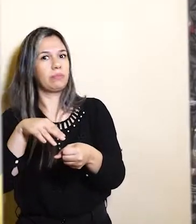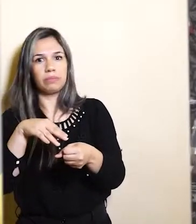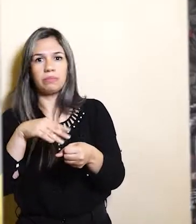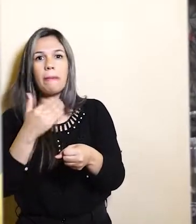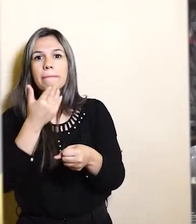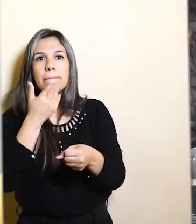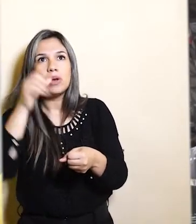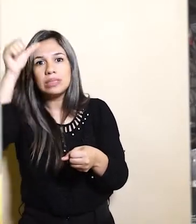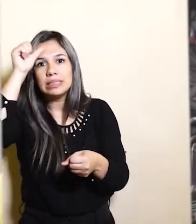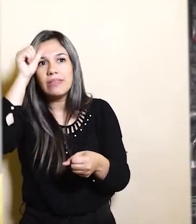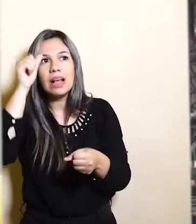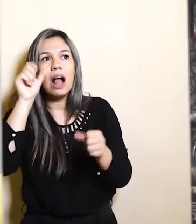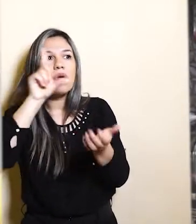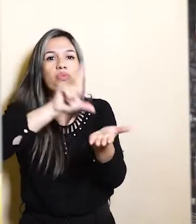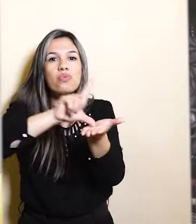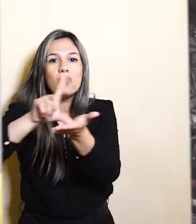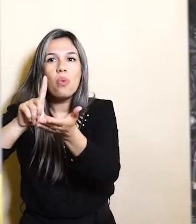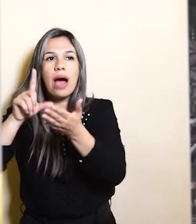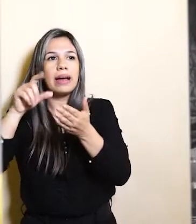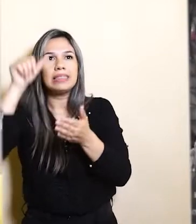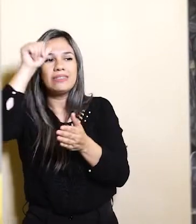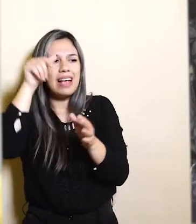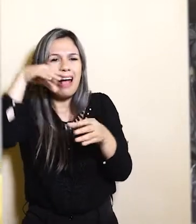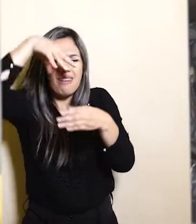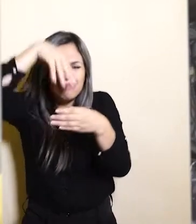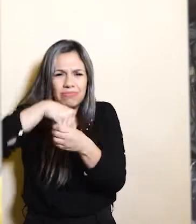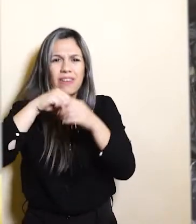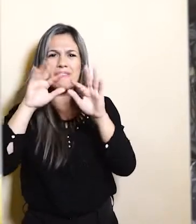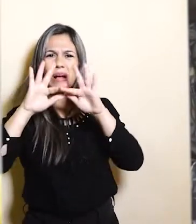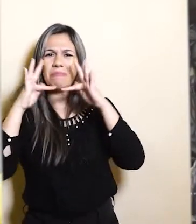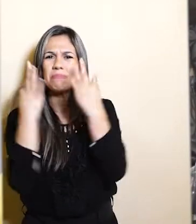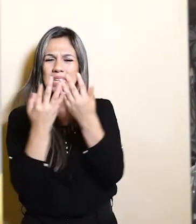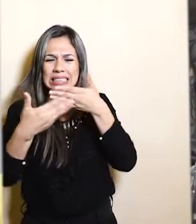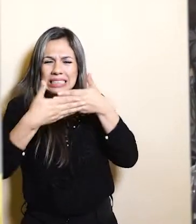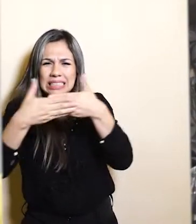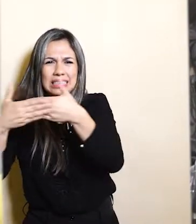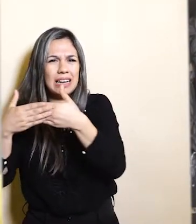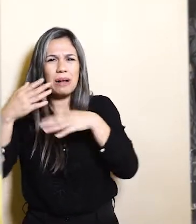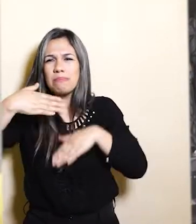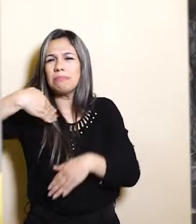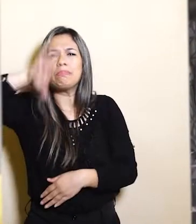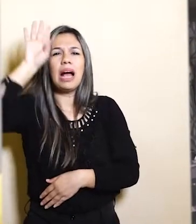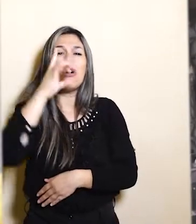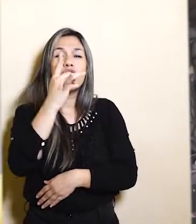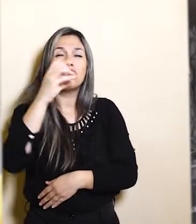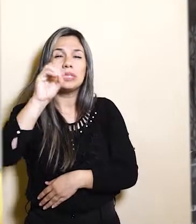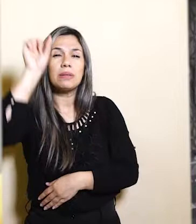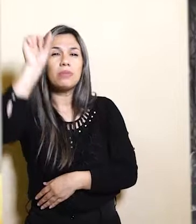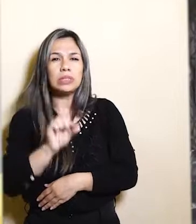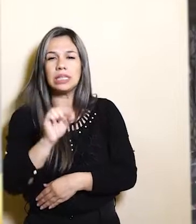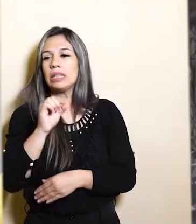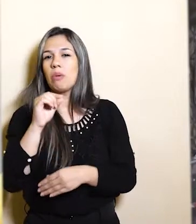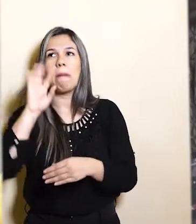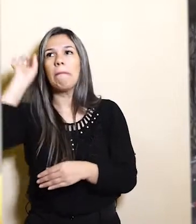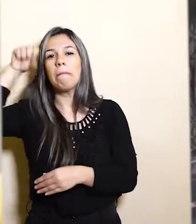se comete como en lugares privados, en el seno de sus hogares. El 80% de los casos de abuso sexual, el perpetrador es alguien